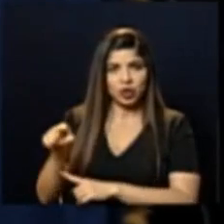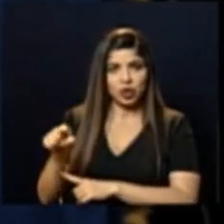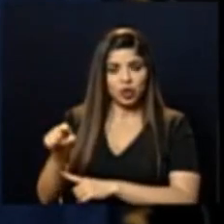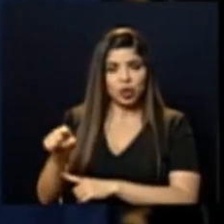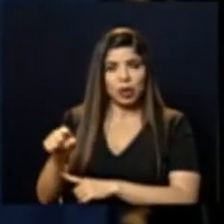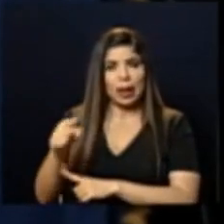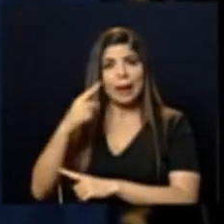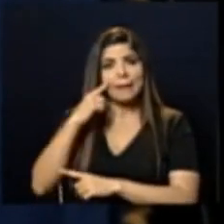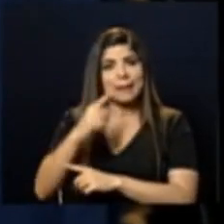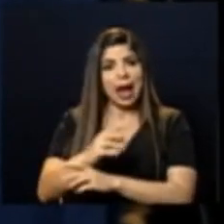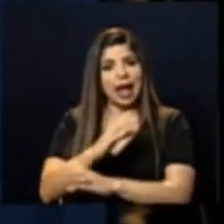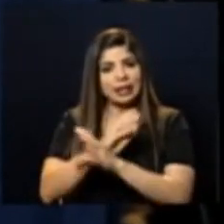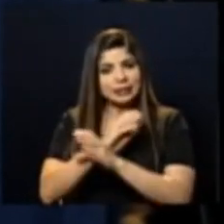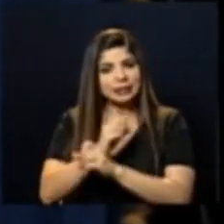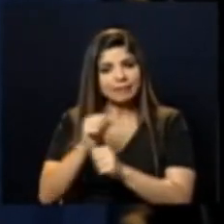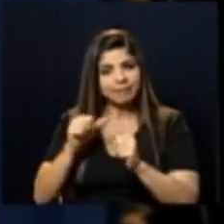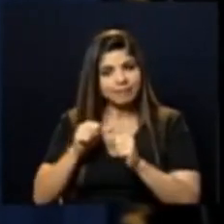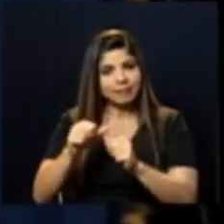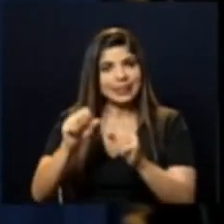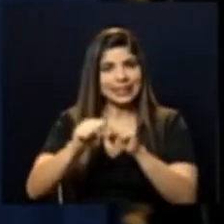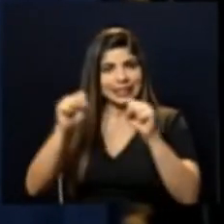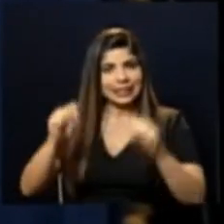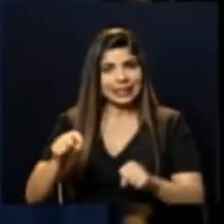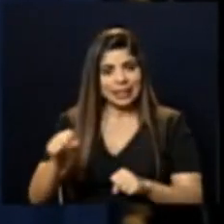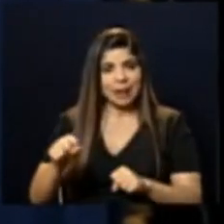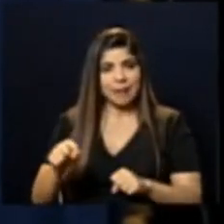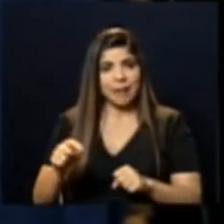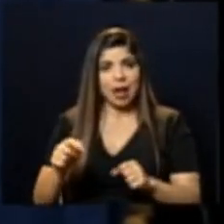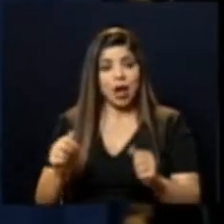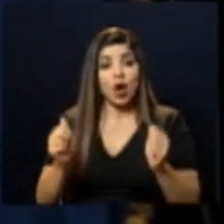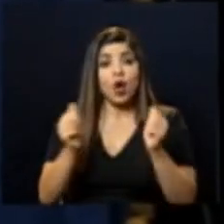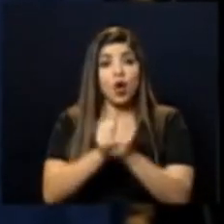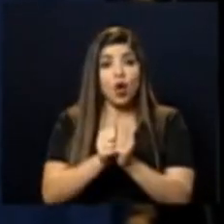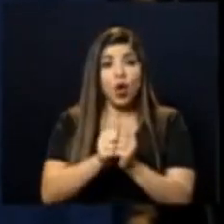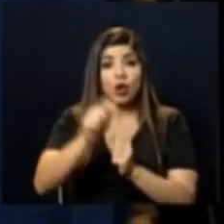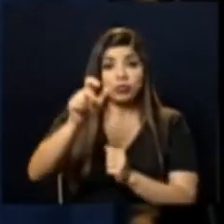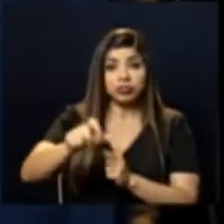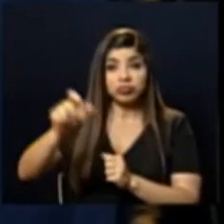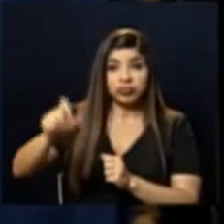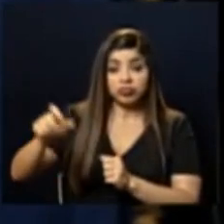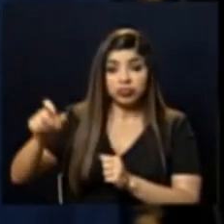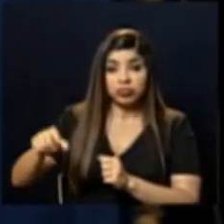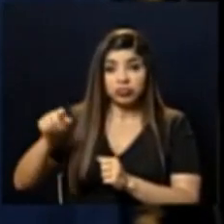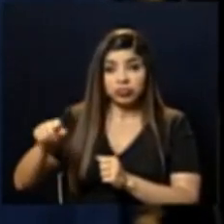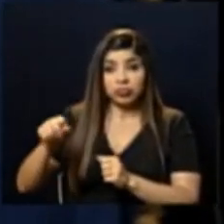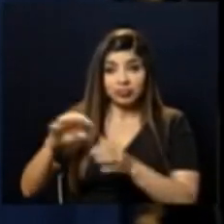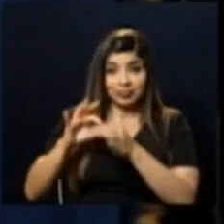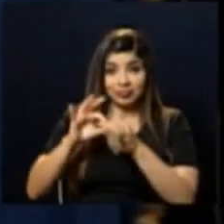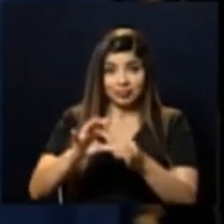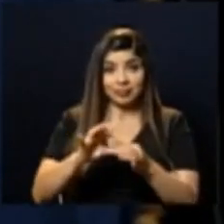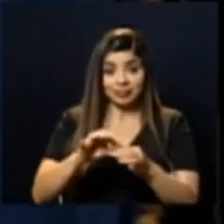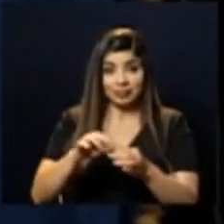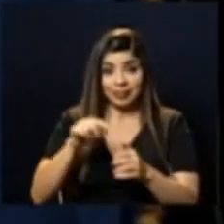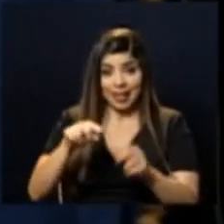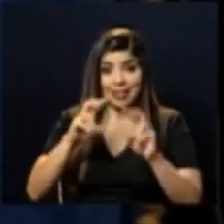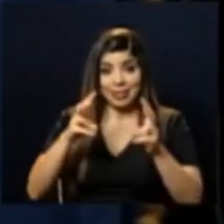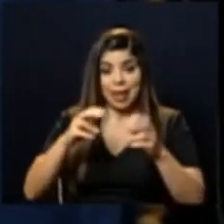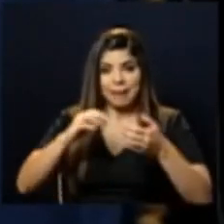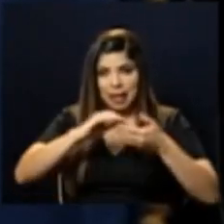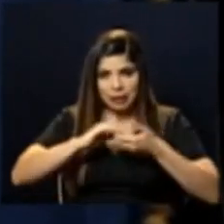la sostenibilidad del sistema, articulando con los actores que tienen que ver con el